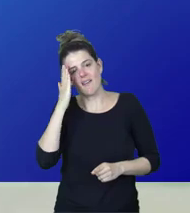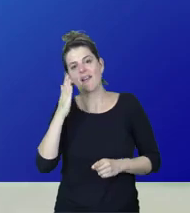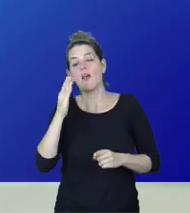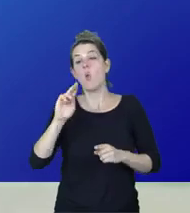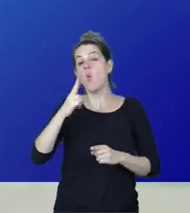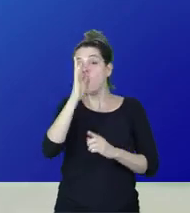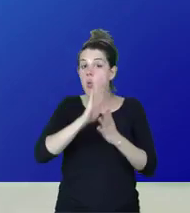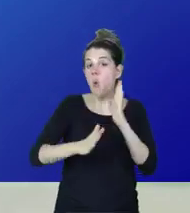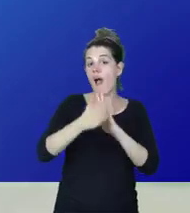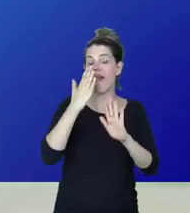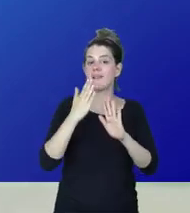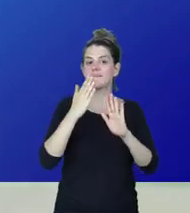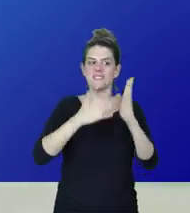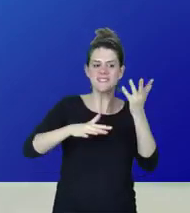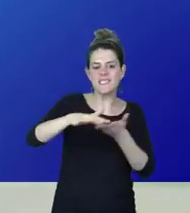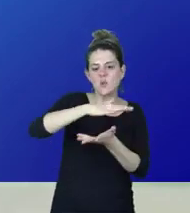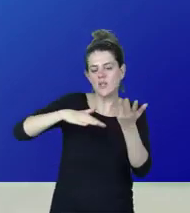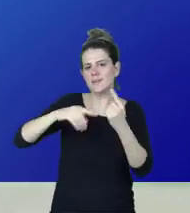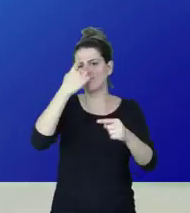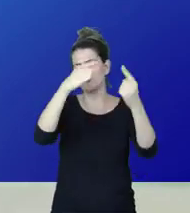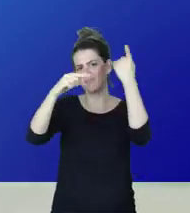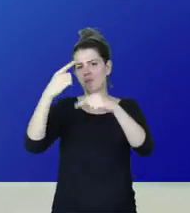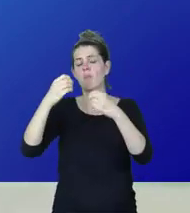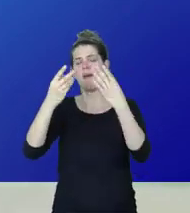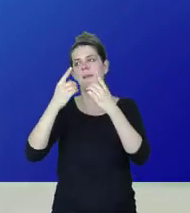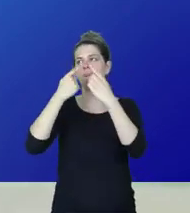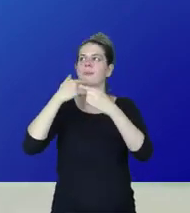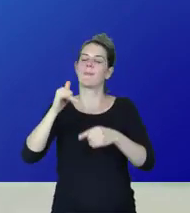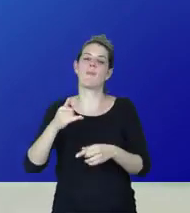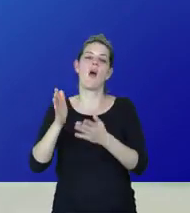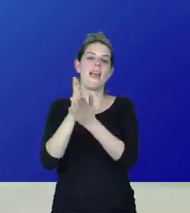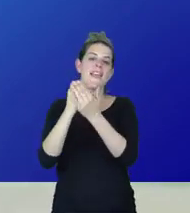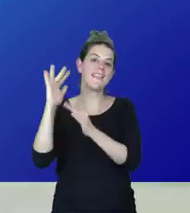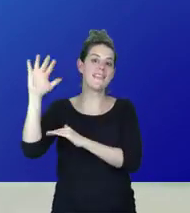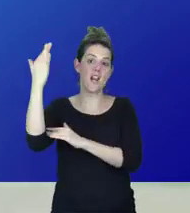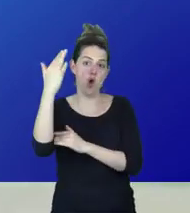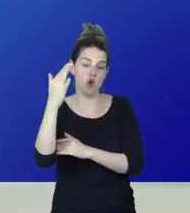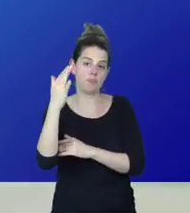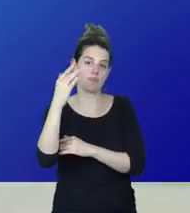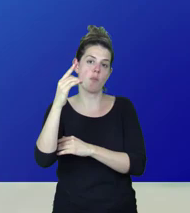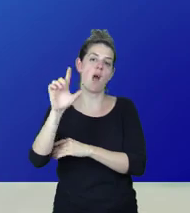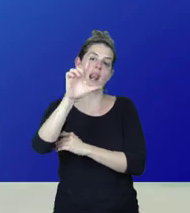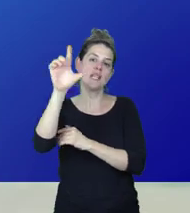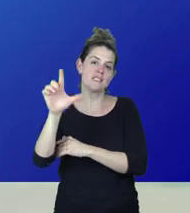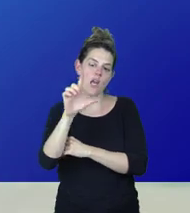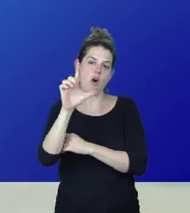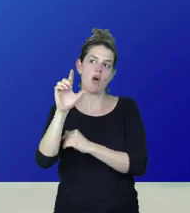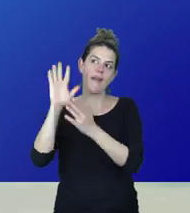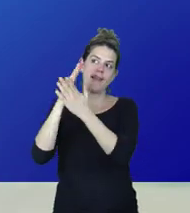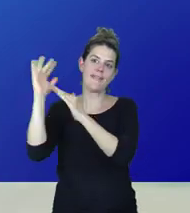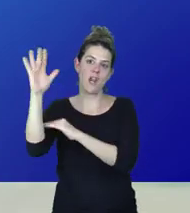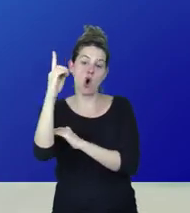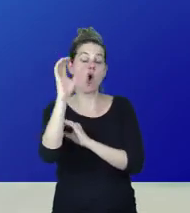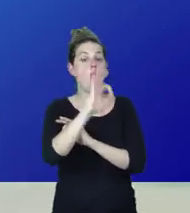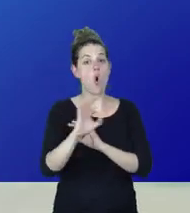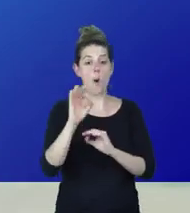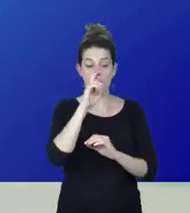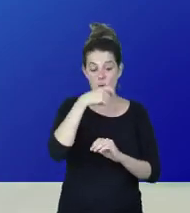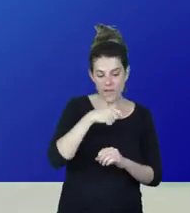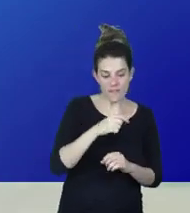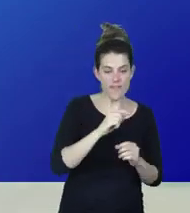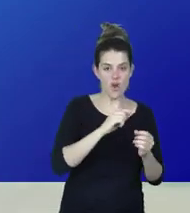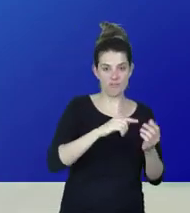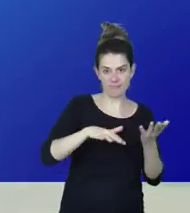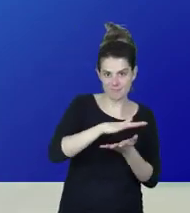de casos en Uruguay es muy amplia porque no es lo mismo trabajar en el interior del país, en los liceos de referencia de Montevideo, hay